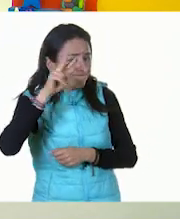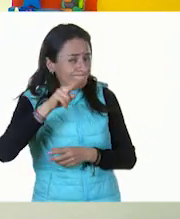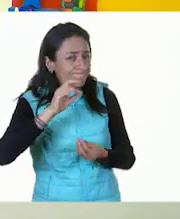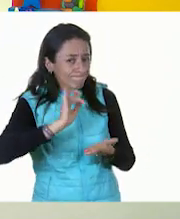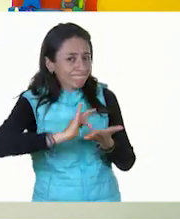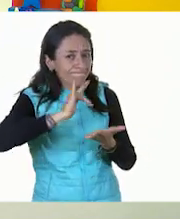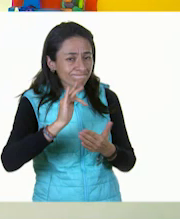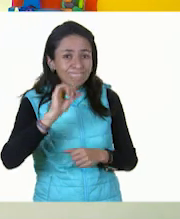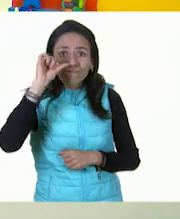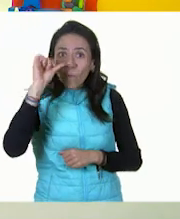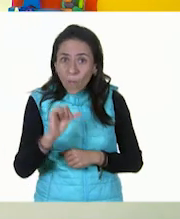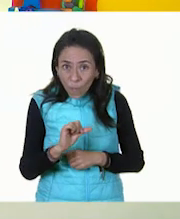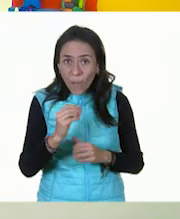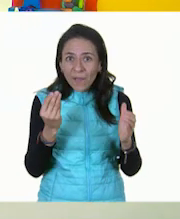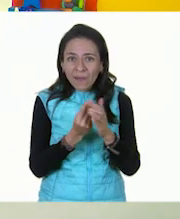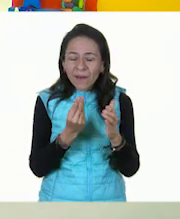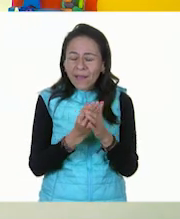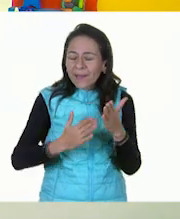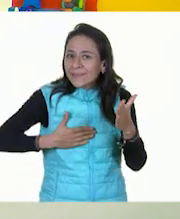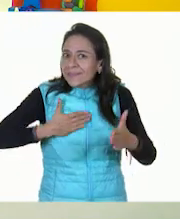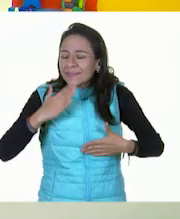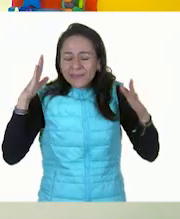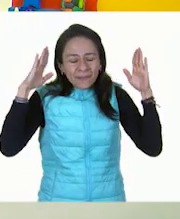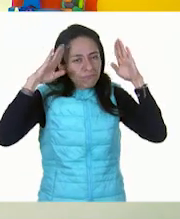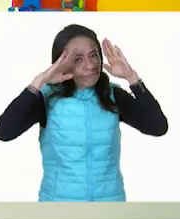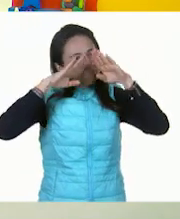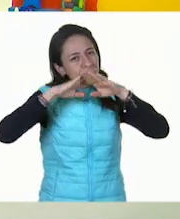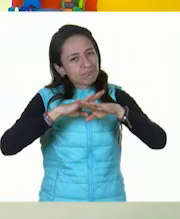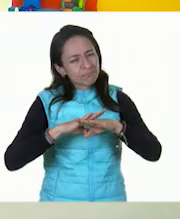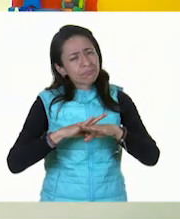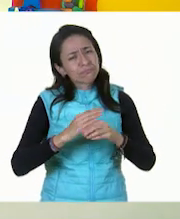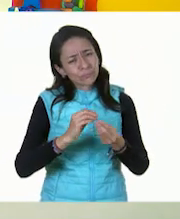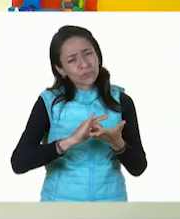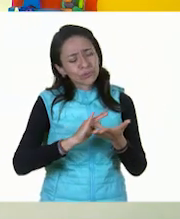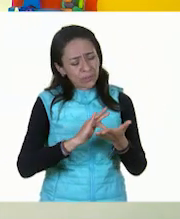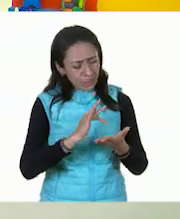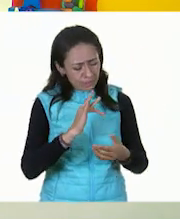muy entretenida esta sesión. Te doy gracias desde el corazón.